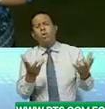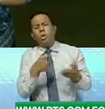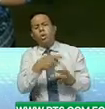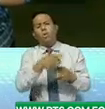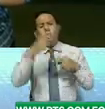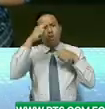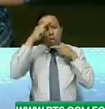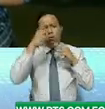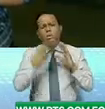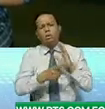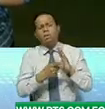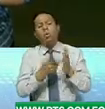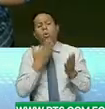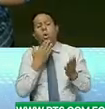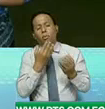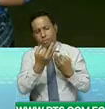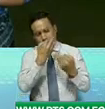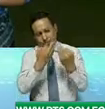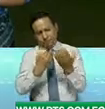desde allí?